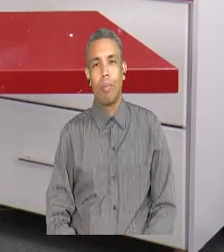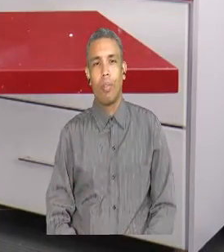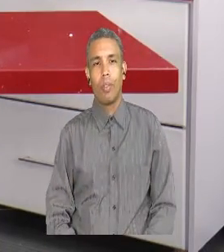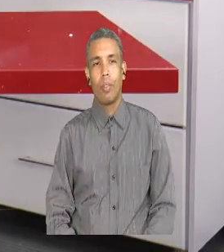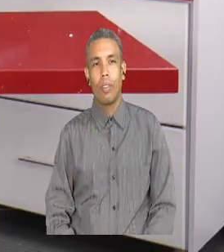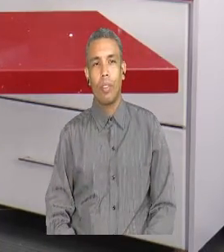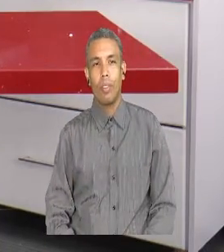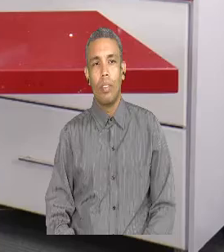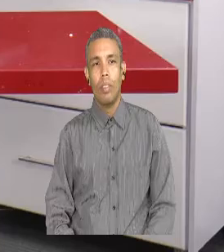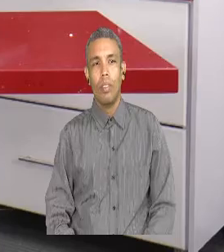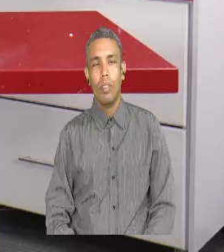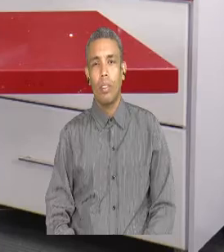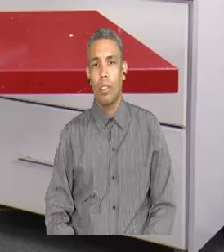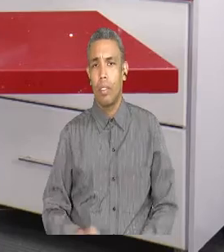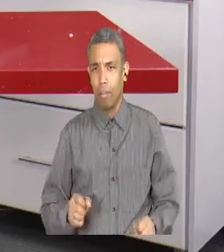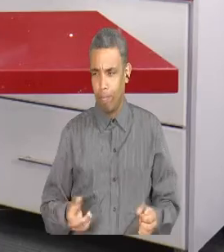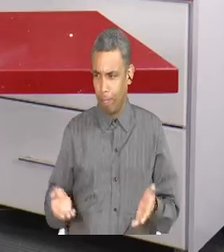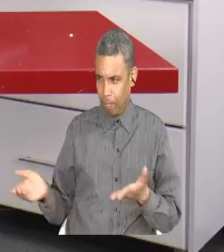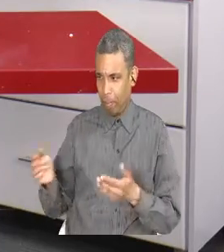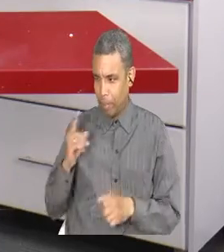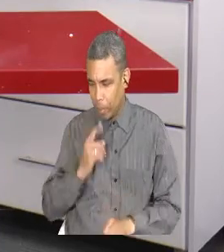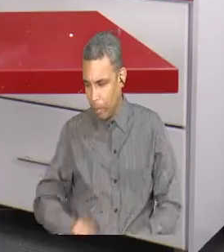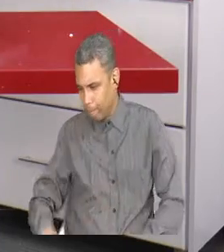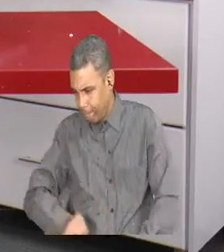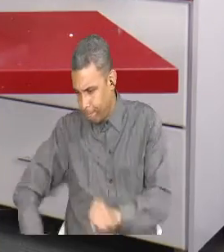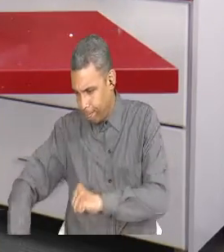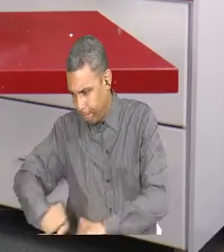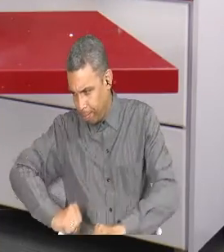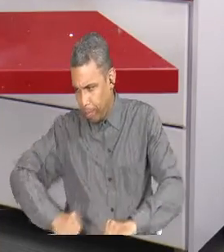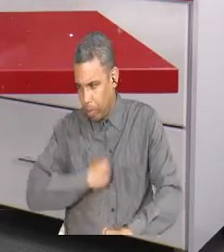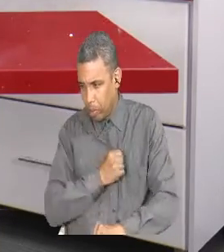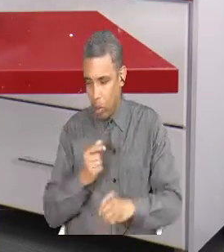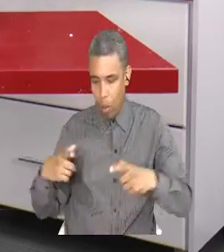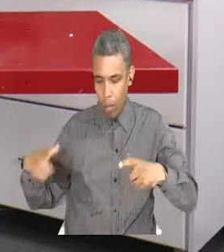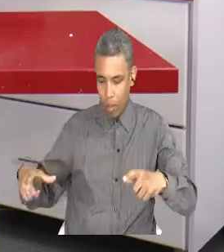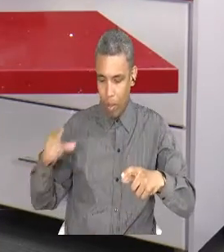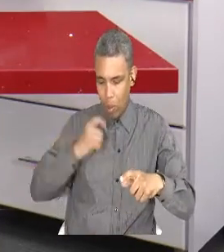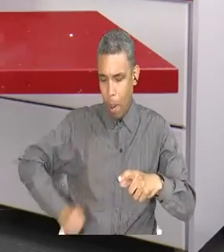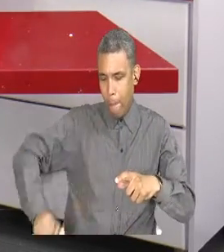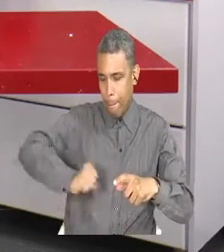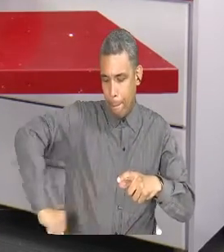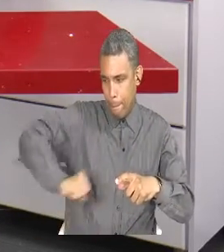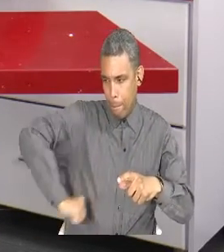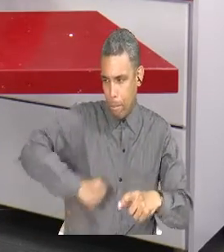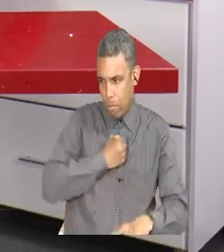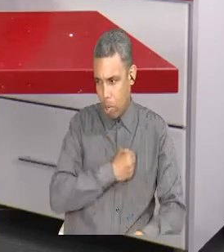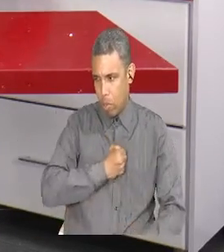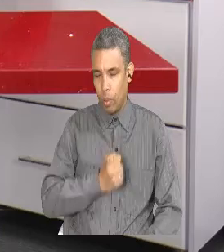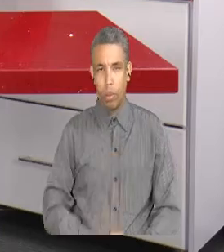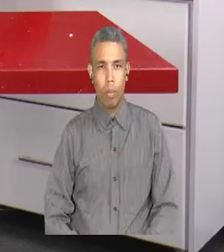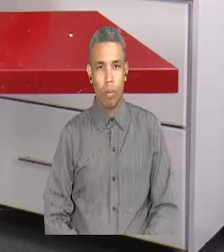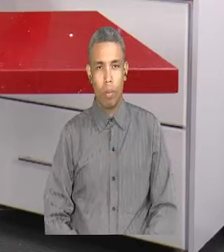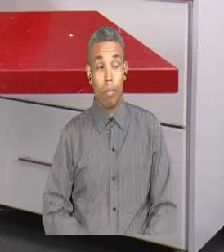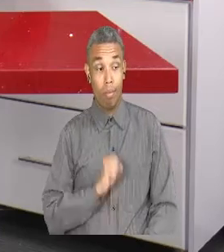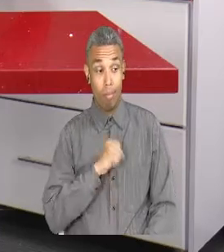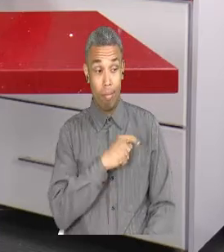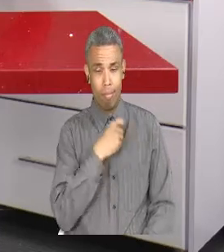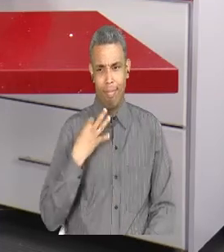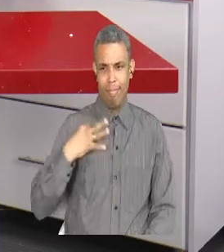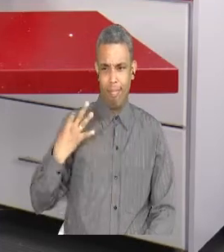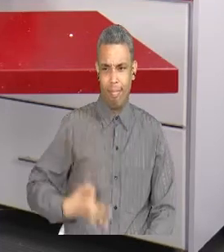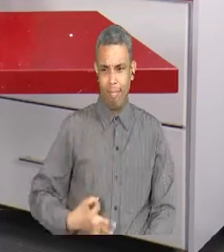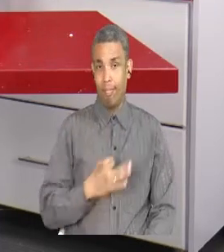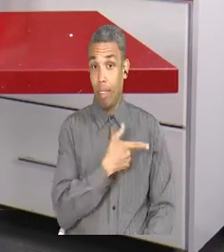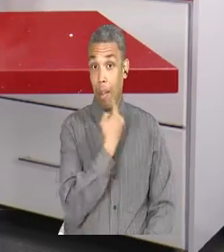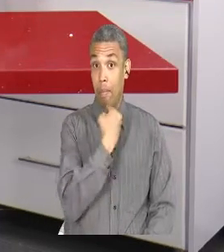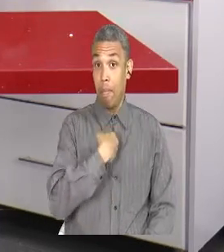Quiere con el trapito, vean, puede limpiar el borde del plato. El bordecito, ante todo la técnica y la buena presentación,